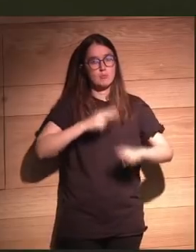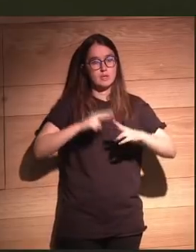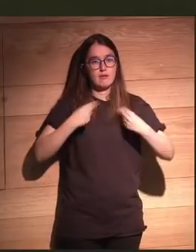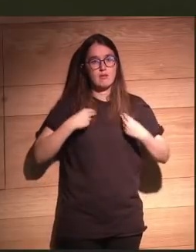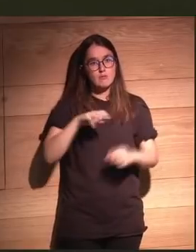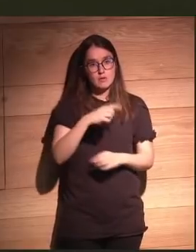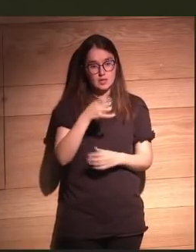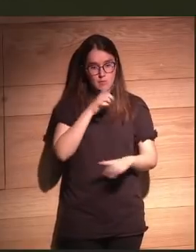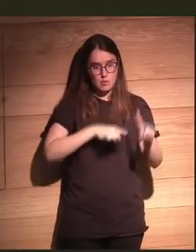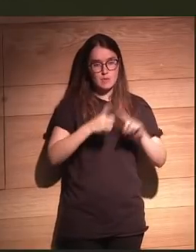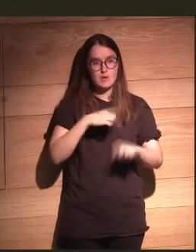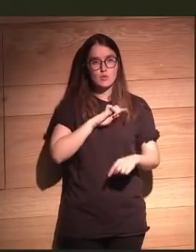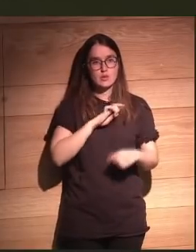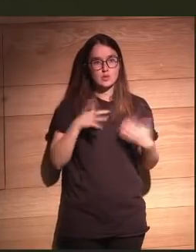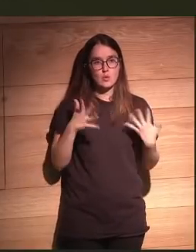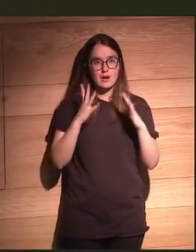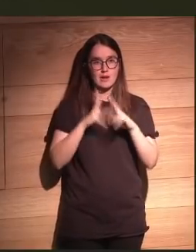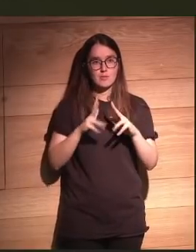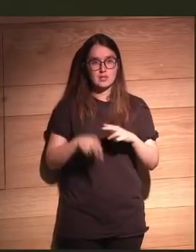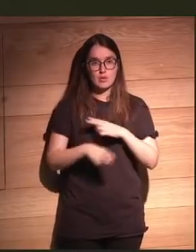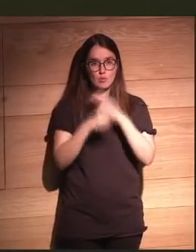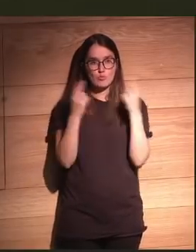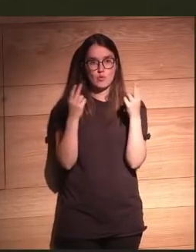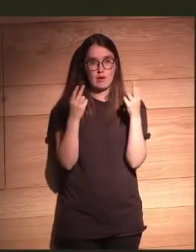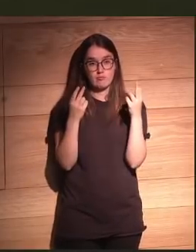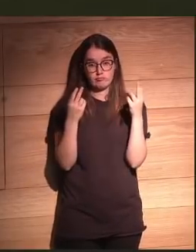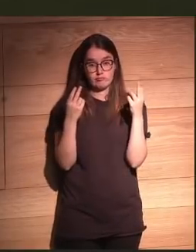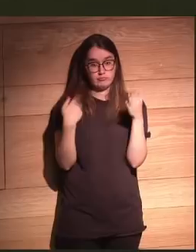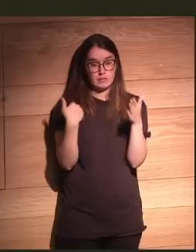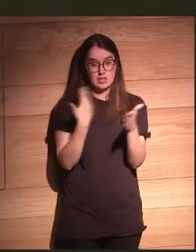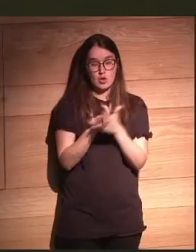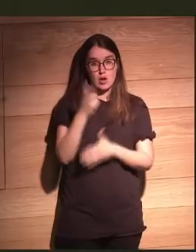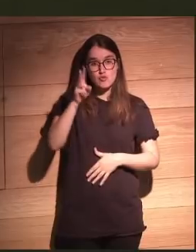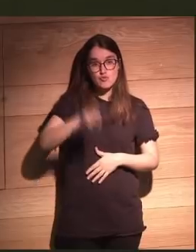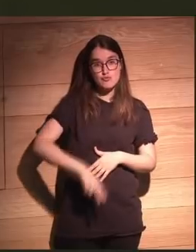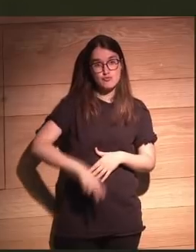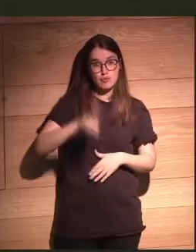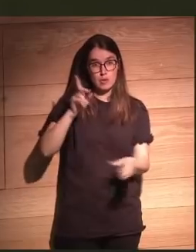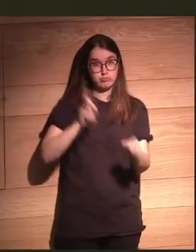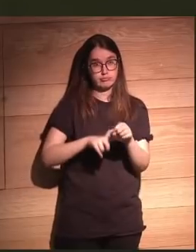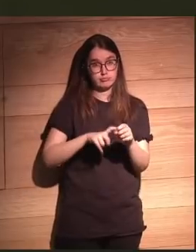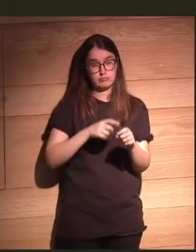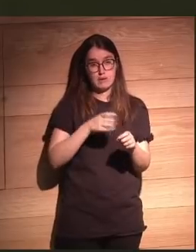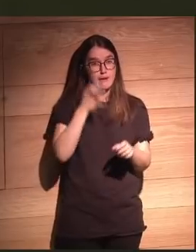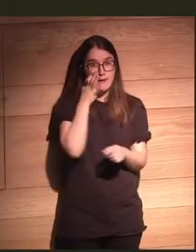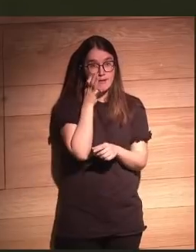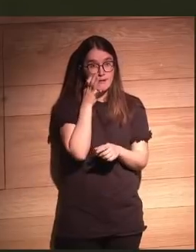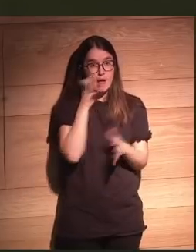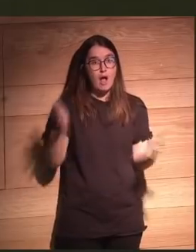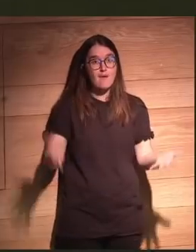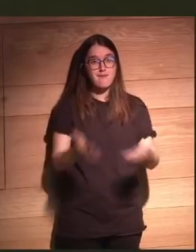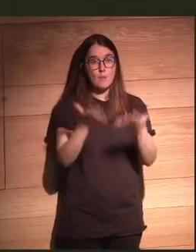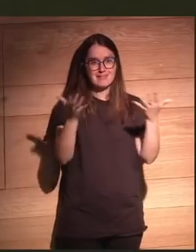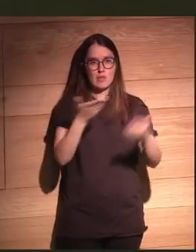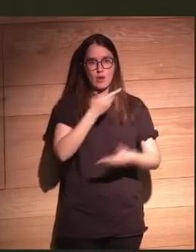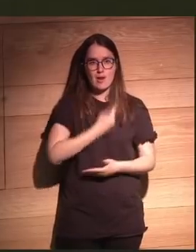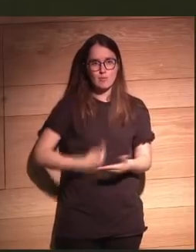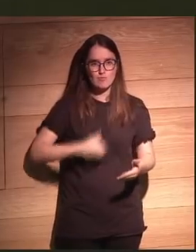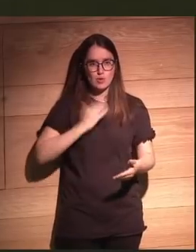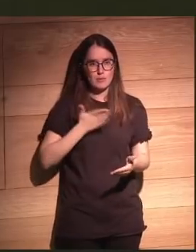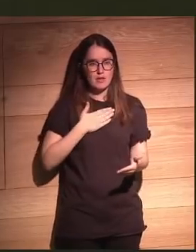aquí es que la administración pública nunca ha sido un agente real, ha fomentado la propiedad, ¿vale?, como